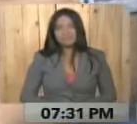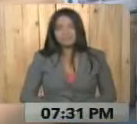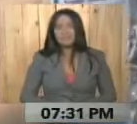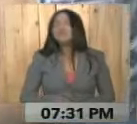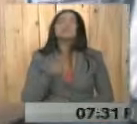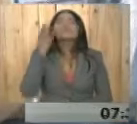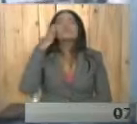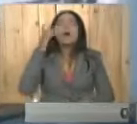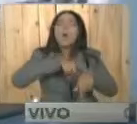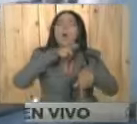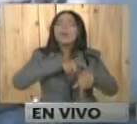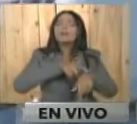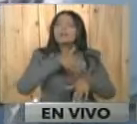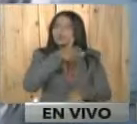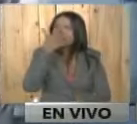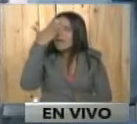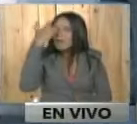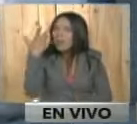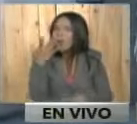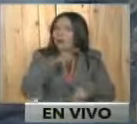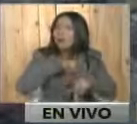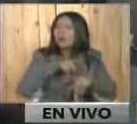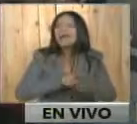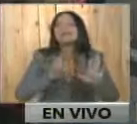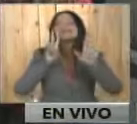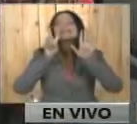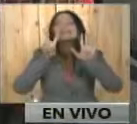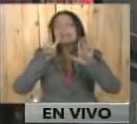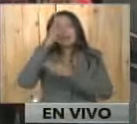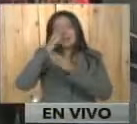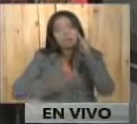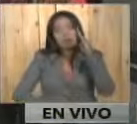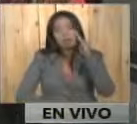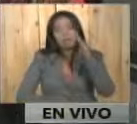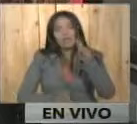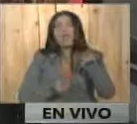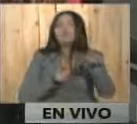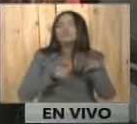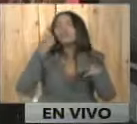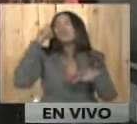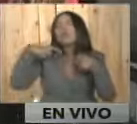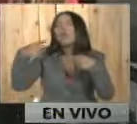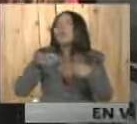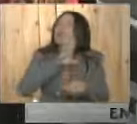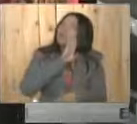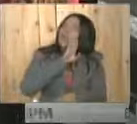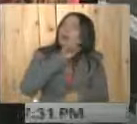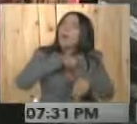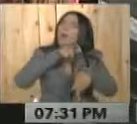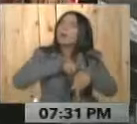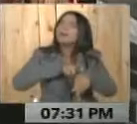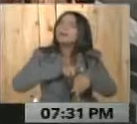¿Tú sabes qué hora es? Son las 7:30. ¿A qué hora te acuestas tú todos los días? A las